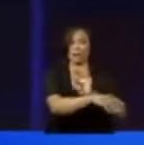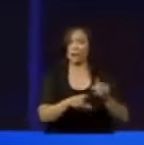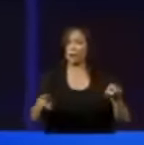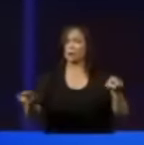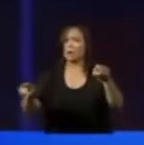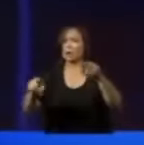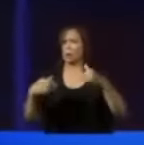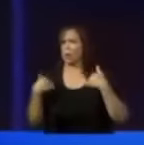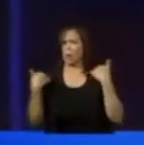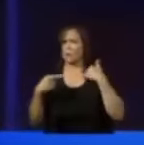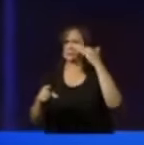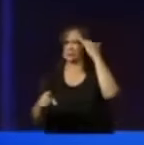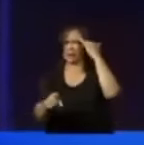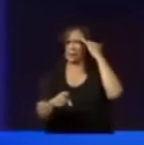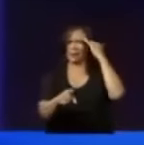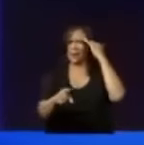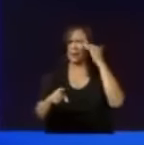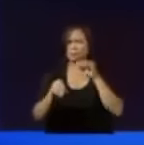lo saben en cada una